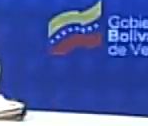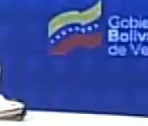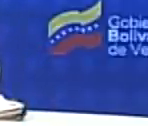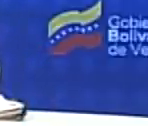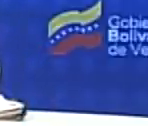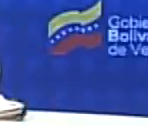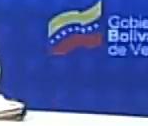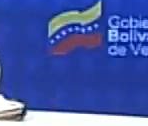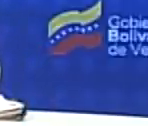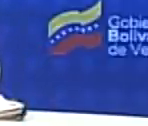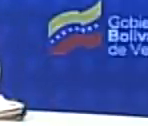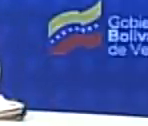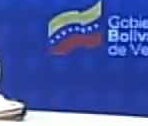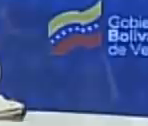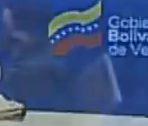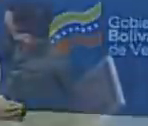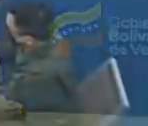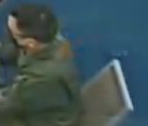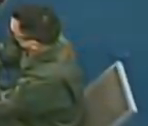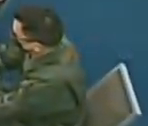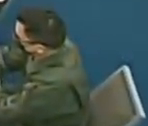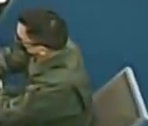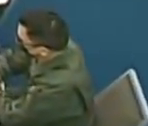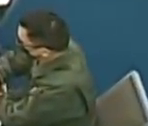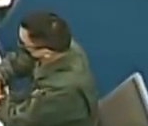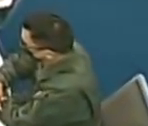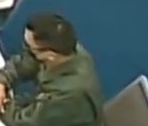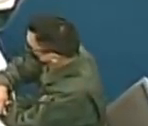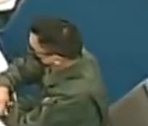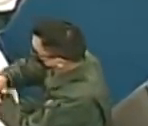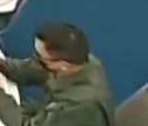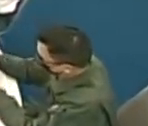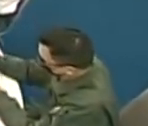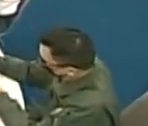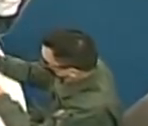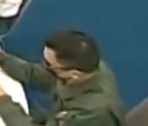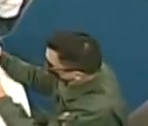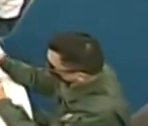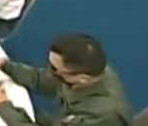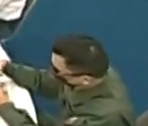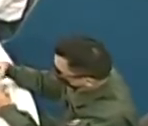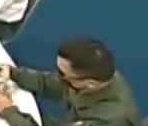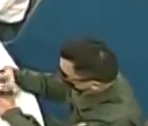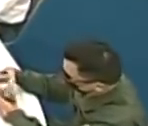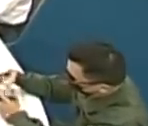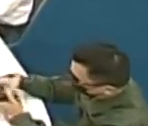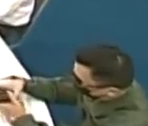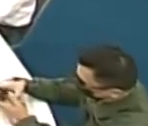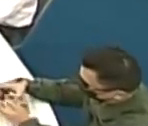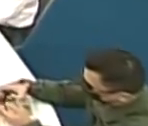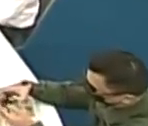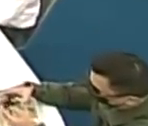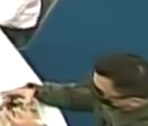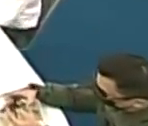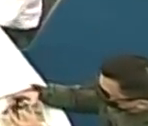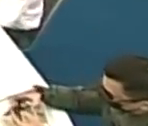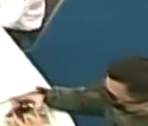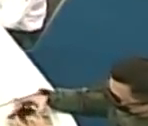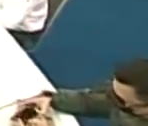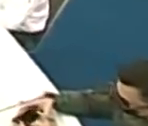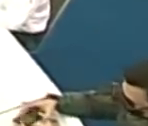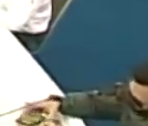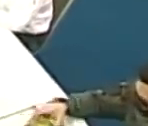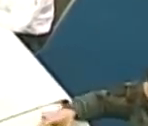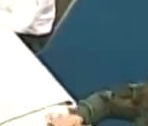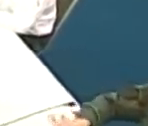a todos nuestros compatriotas, a toda la gente buena de esta Venezuela bella,